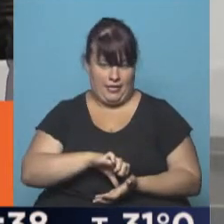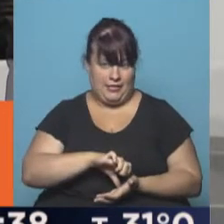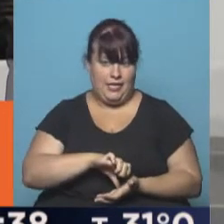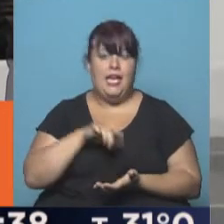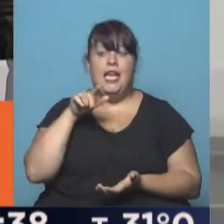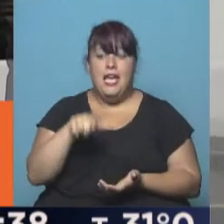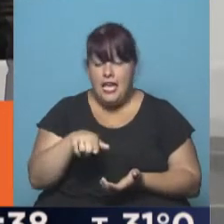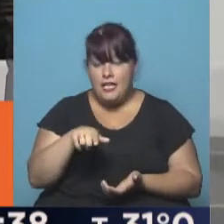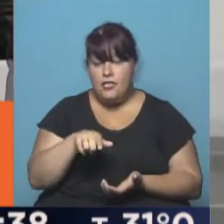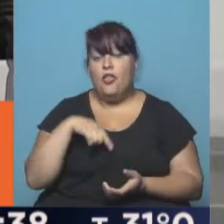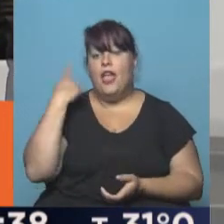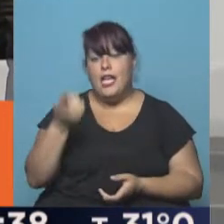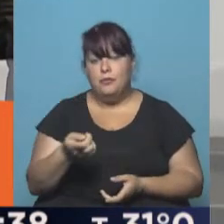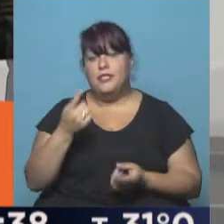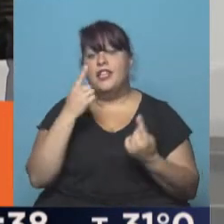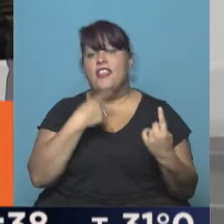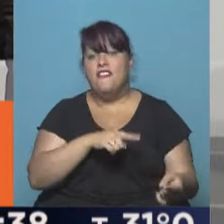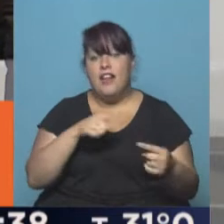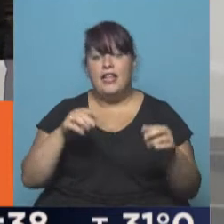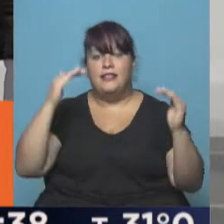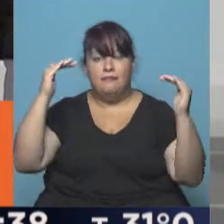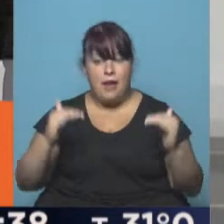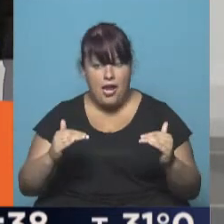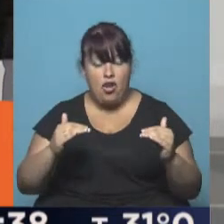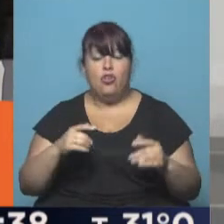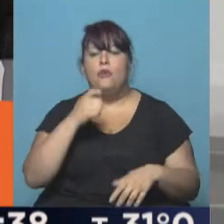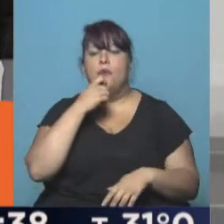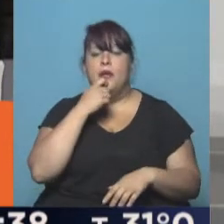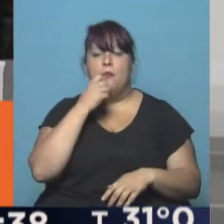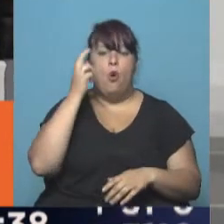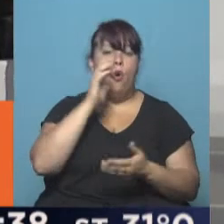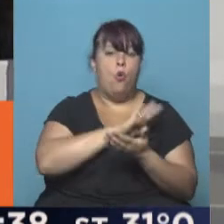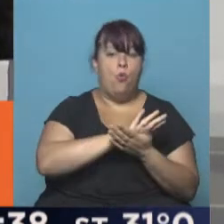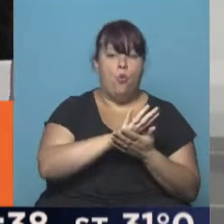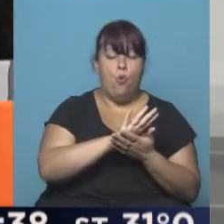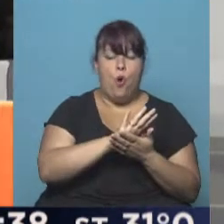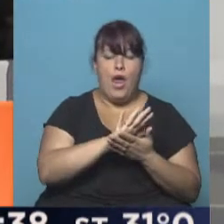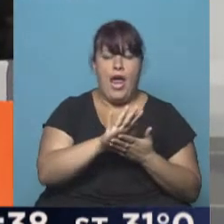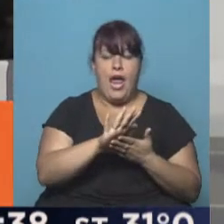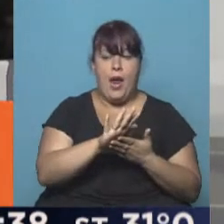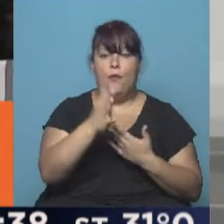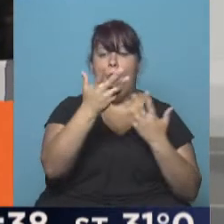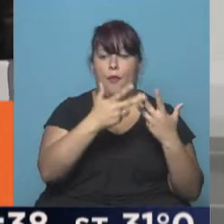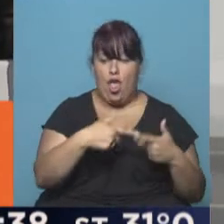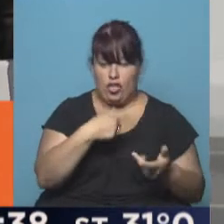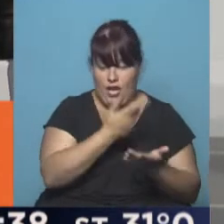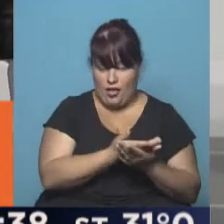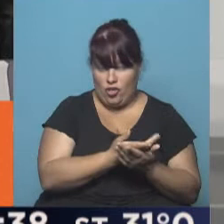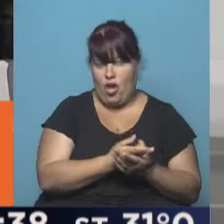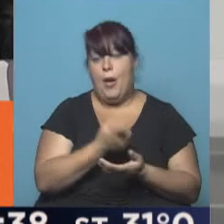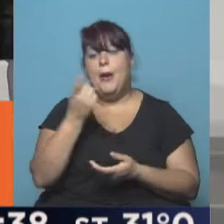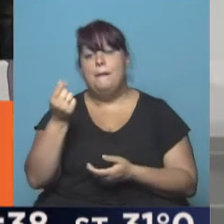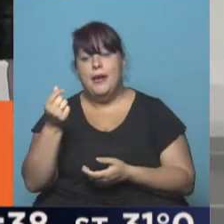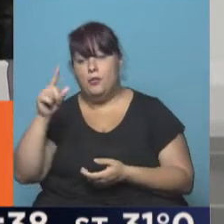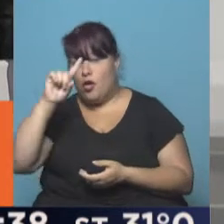en consecuencia, el diferencial reducido entre el nuevo proyecto y el